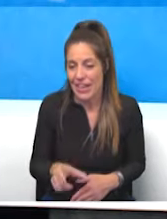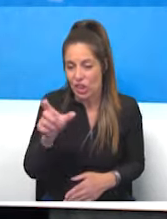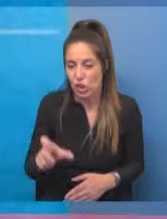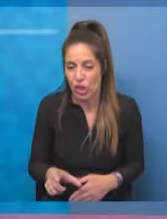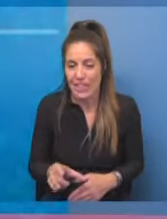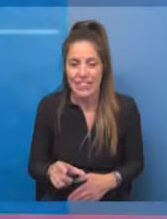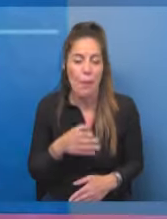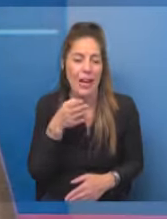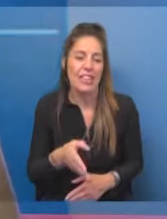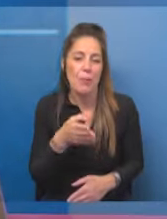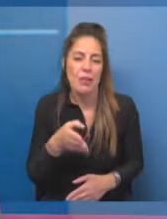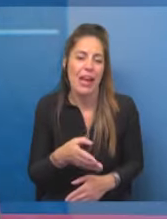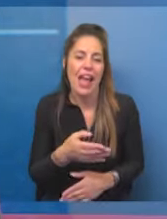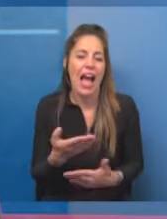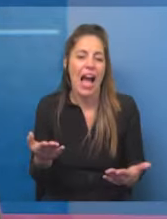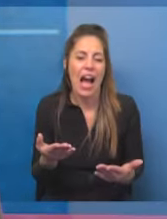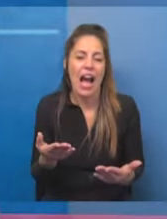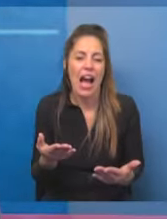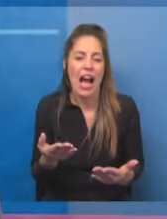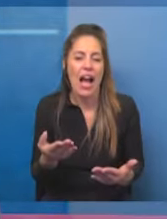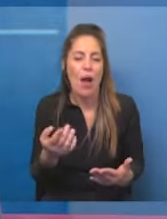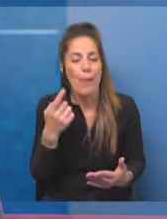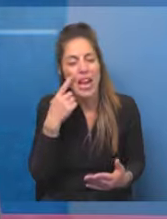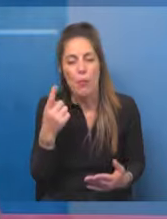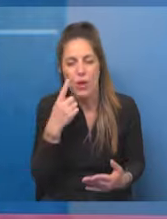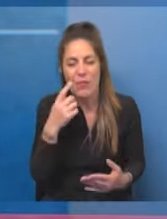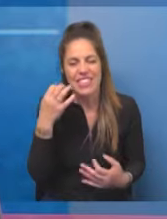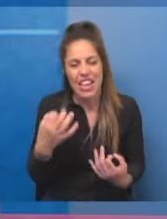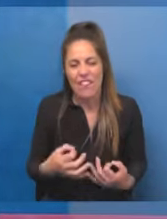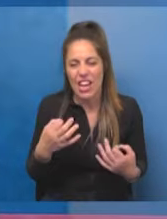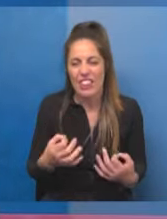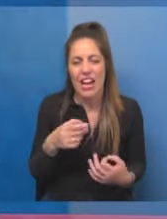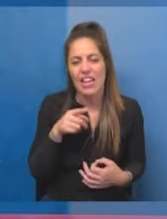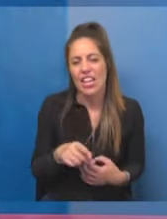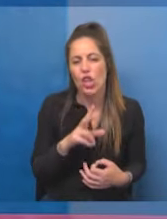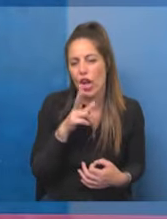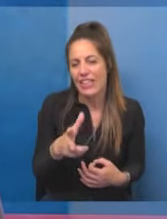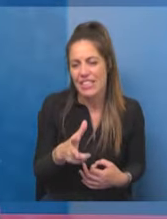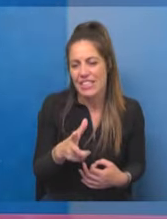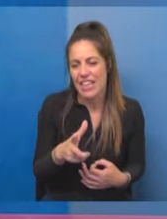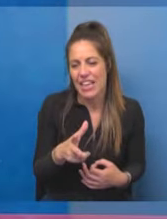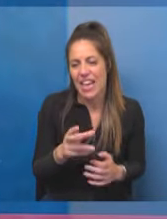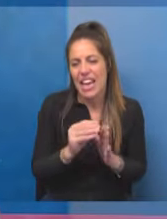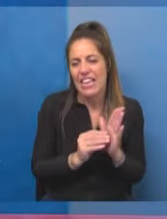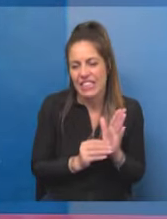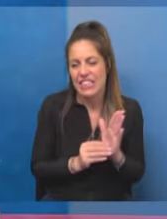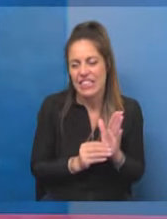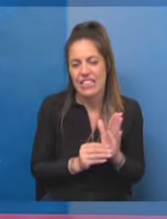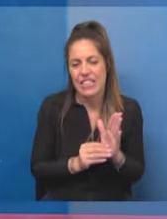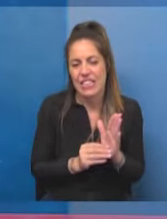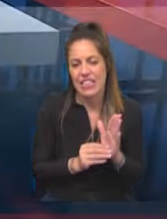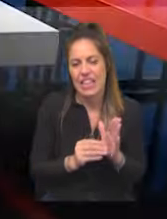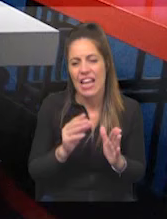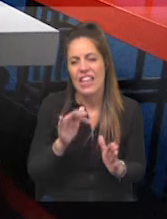a algo así como a pasar la prueba de a ver si es cierto esto que dice el índice de The